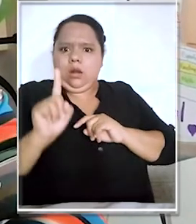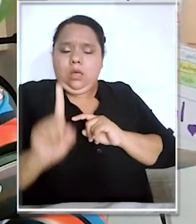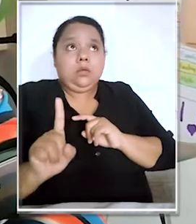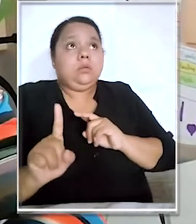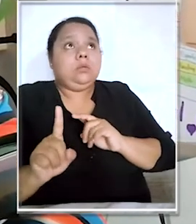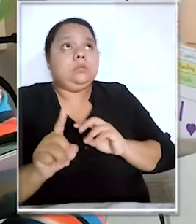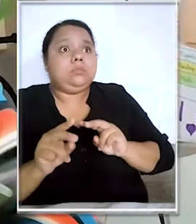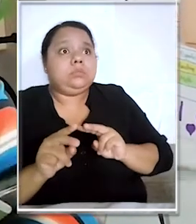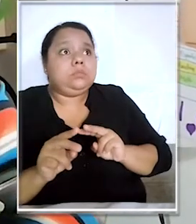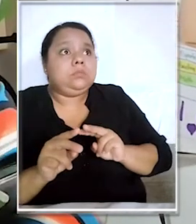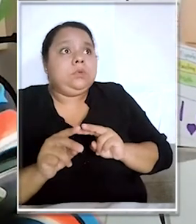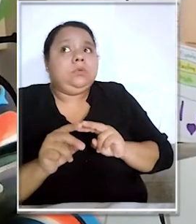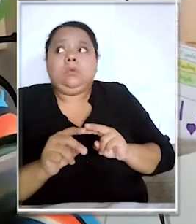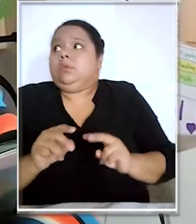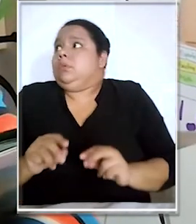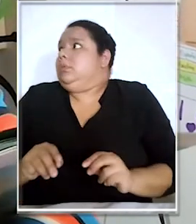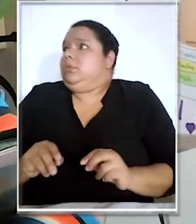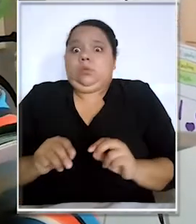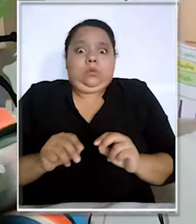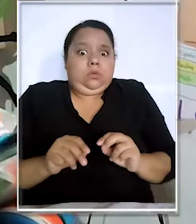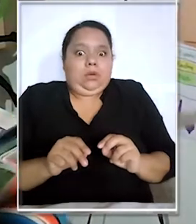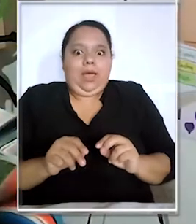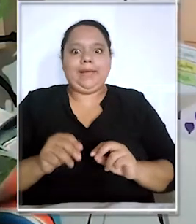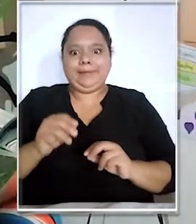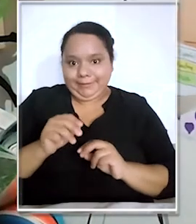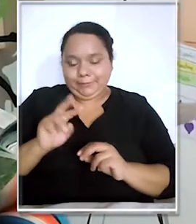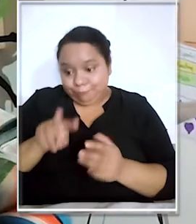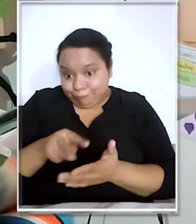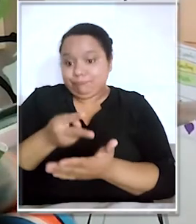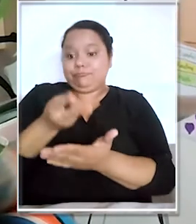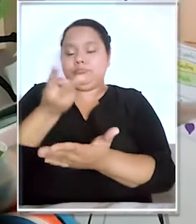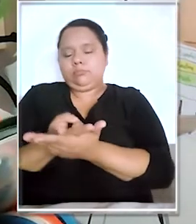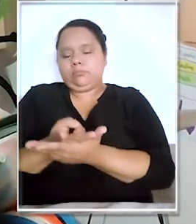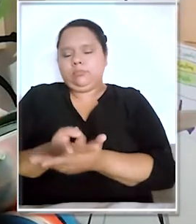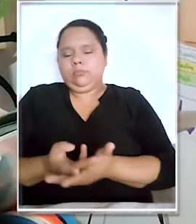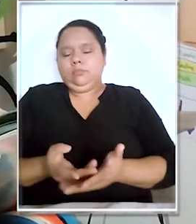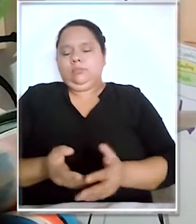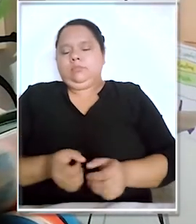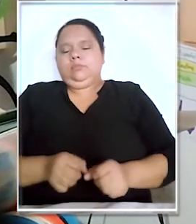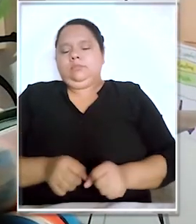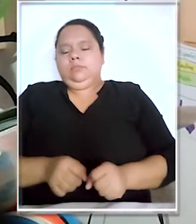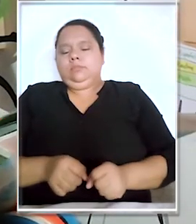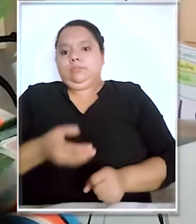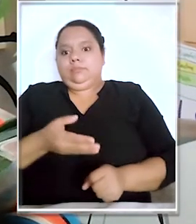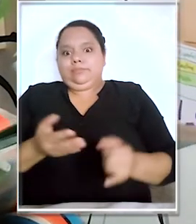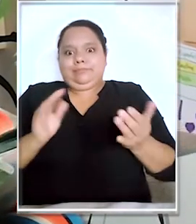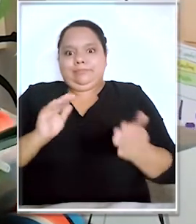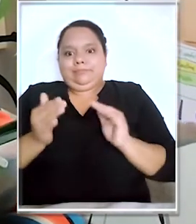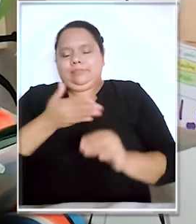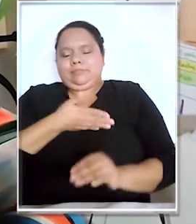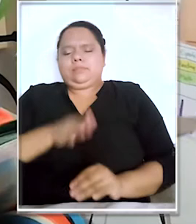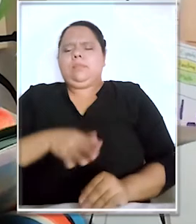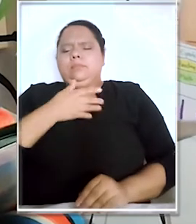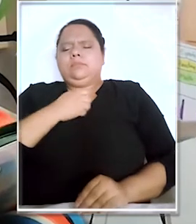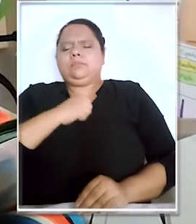camino. Viendo que no tenía escapatoria, se echó al suelo y se hizo pasar por muerta, conteniendo